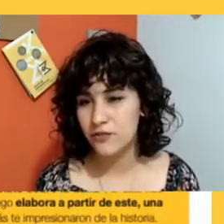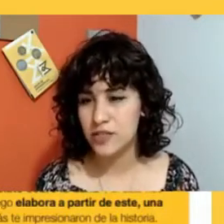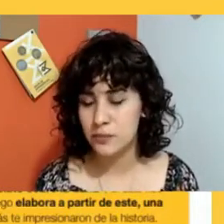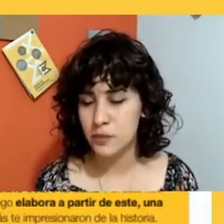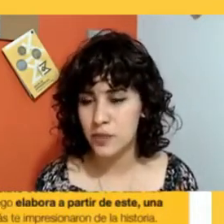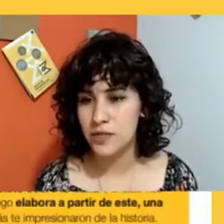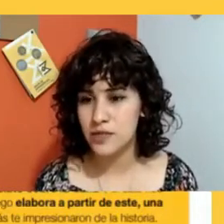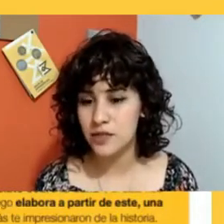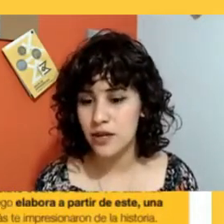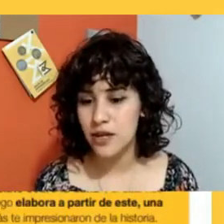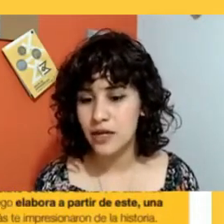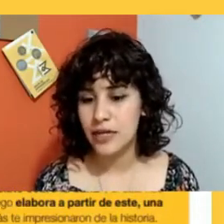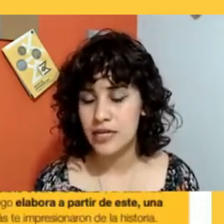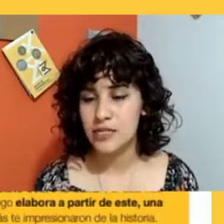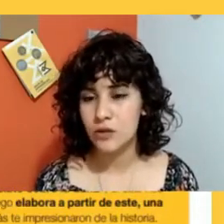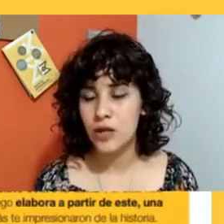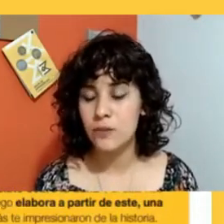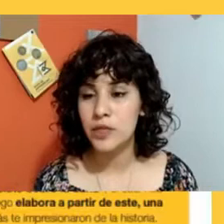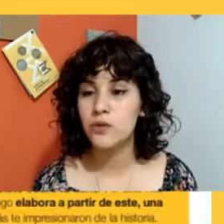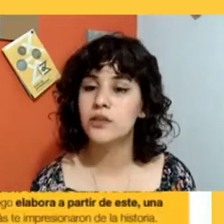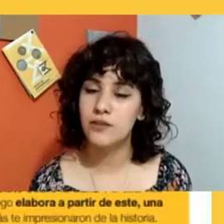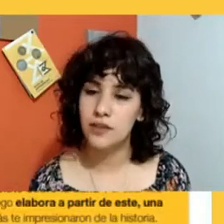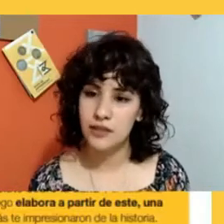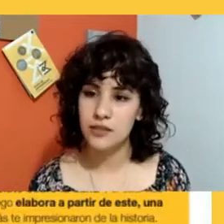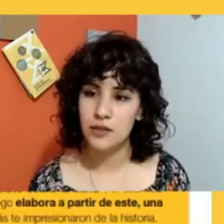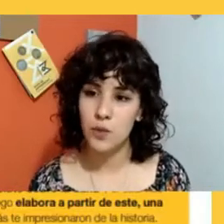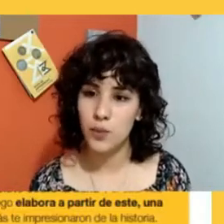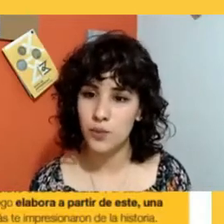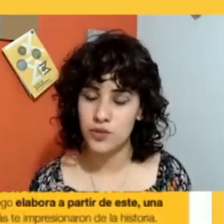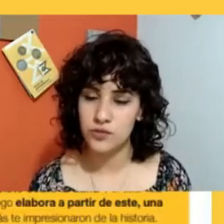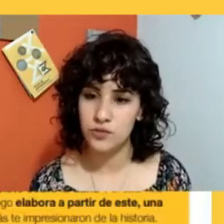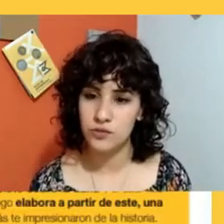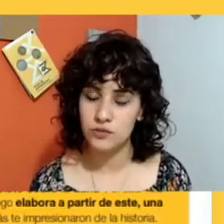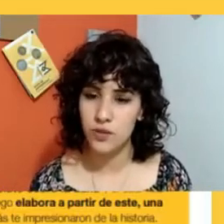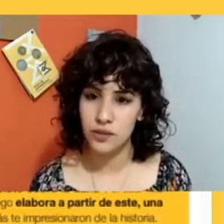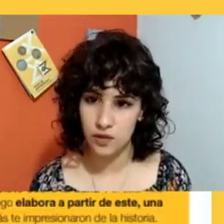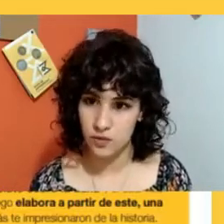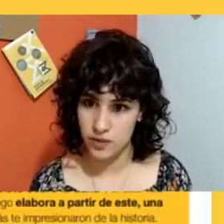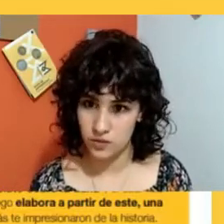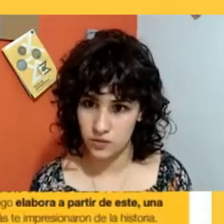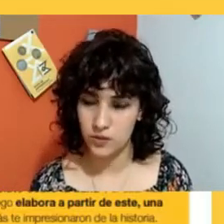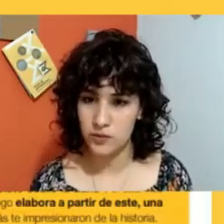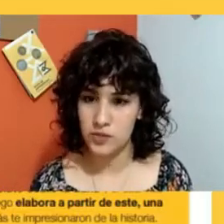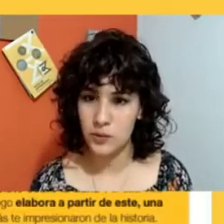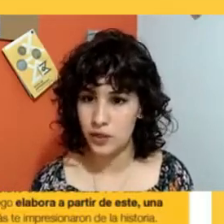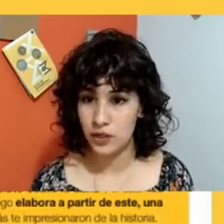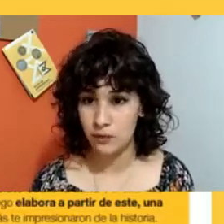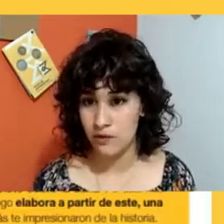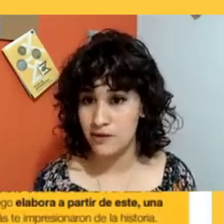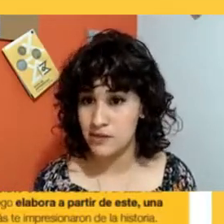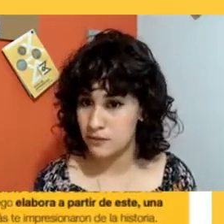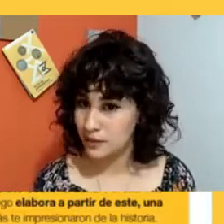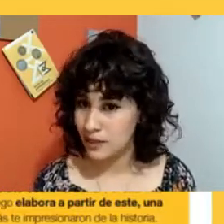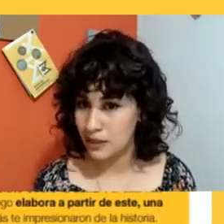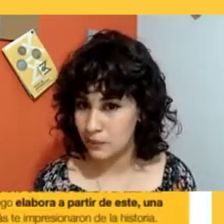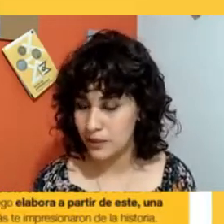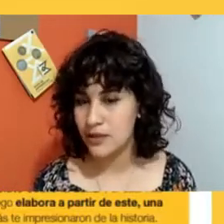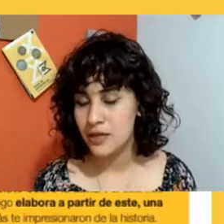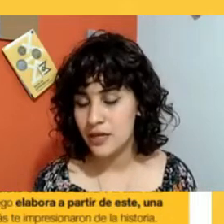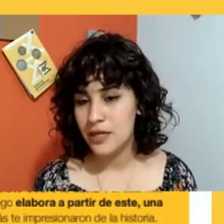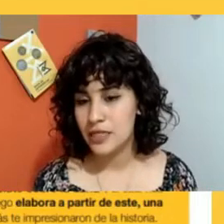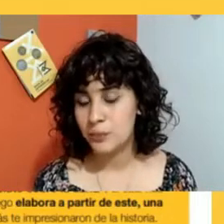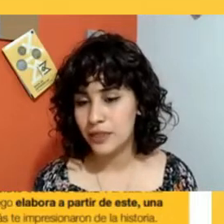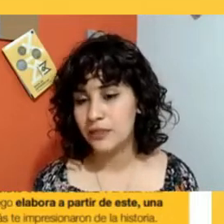estas fichas también van a estar ligadas a algunas microactividades que hemos propuesto durante los videos, ¿no? Entonces, por ejemplo, la vestimenta de la